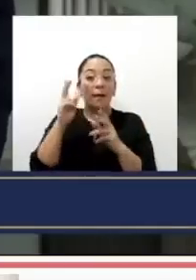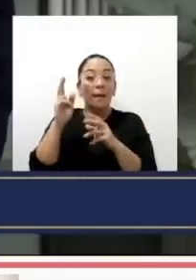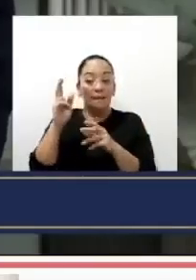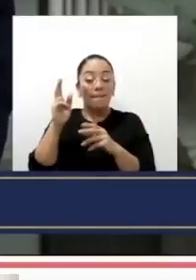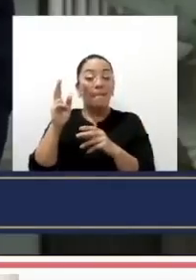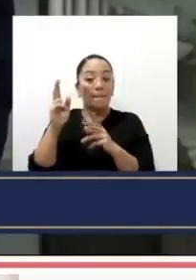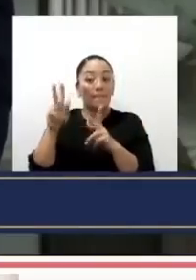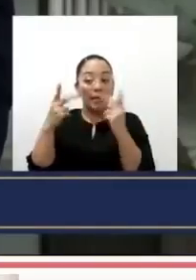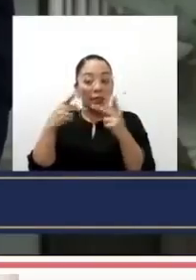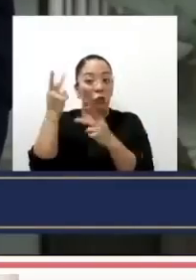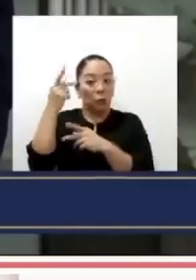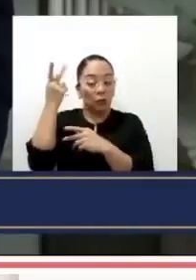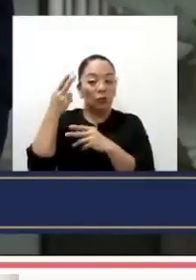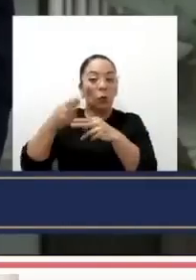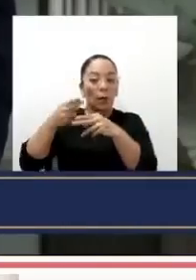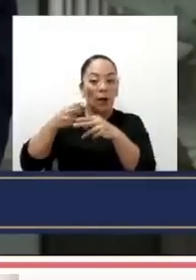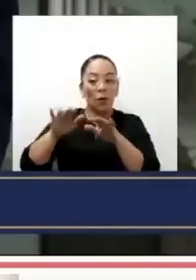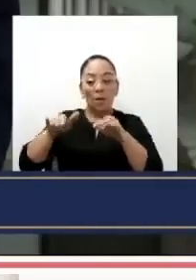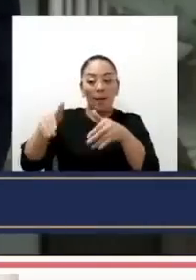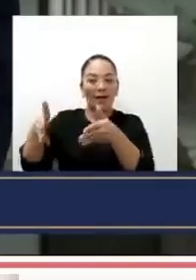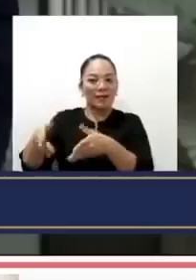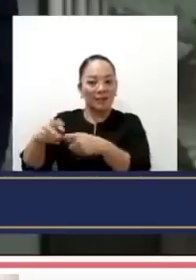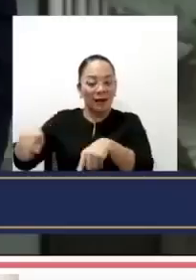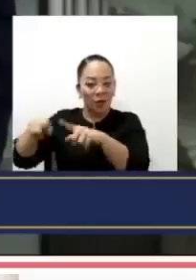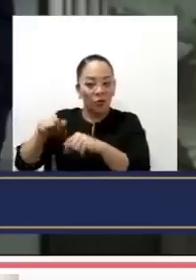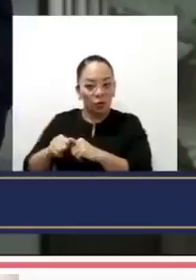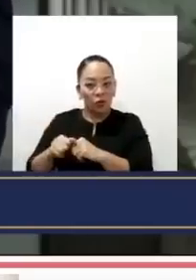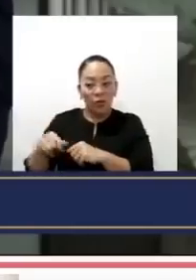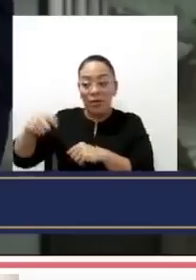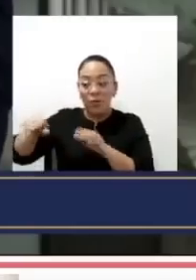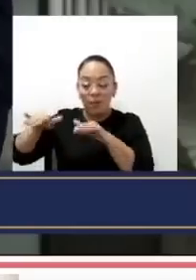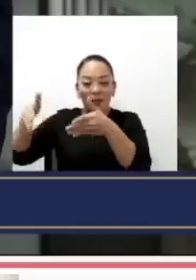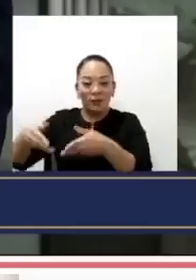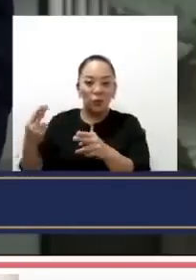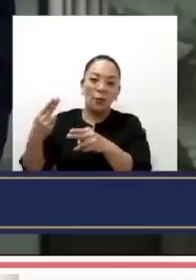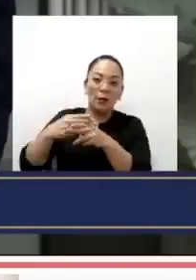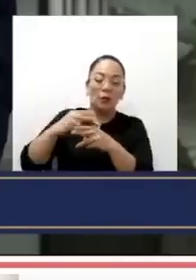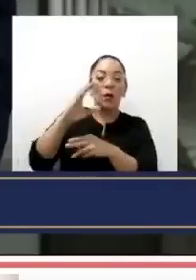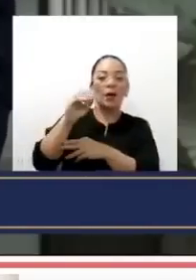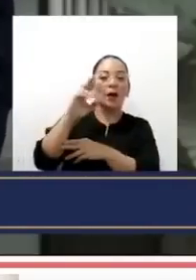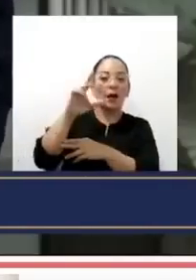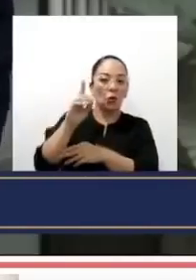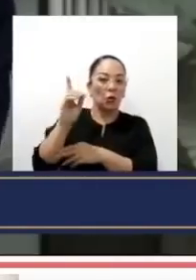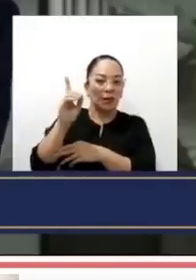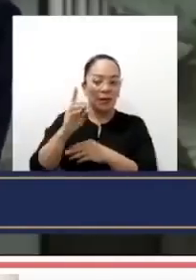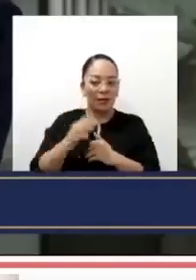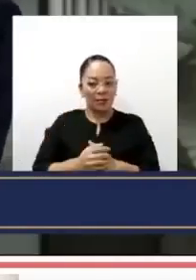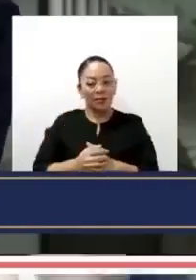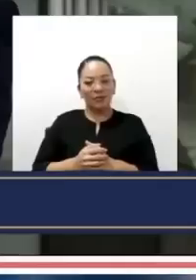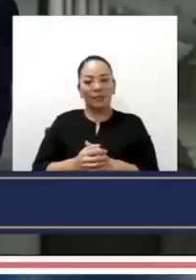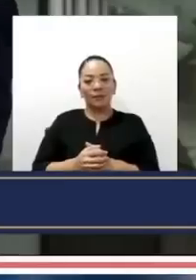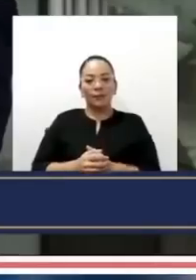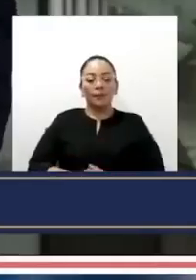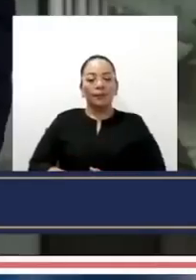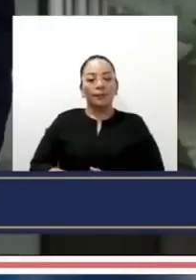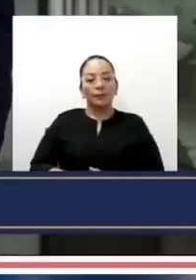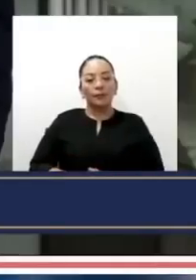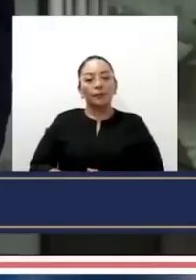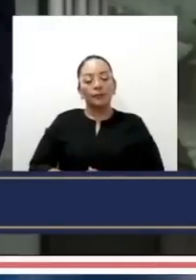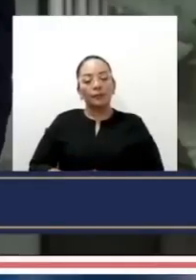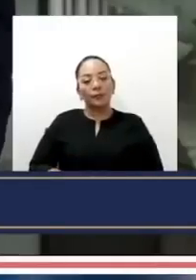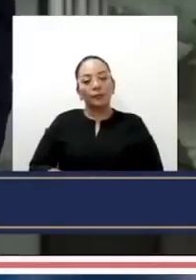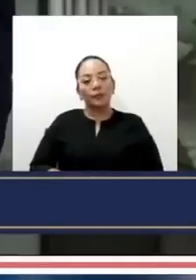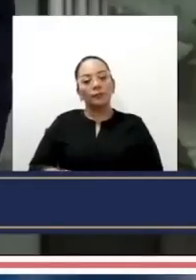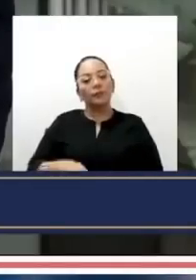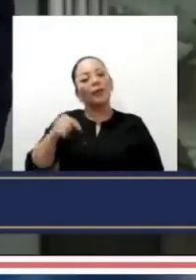a esos magistrados y esos magistrados que a su vez nombraron a don Carlos. Aquí, la